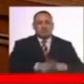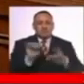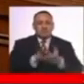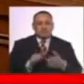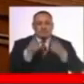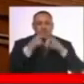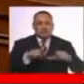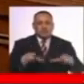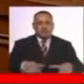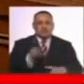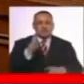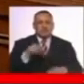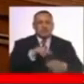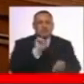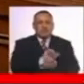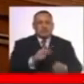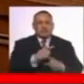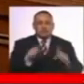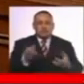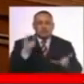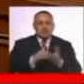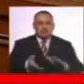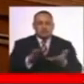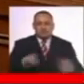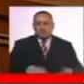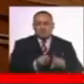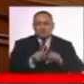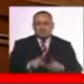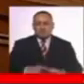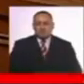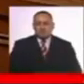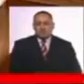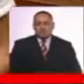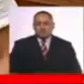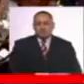saqueadores y delincuentes la cárcel, pero no más muerte y no... Tiene la palabra.